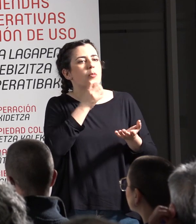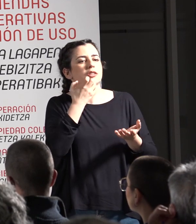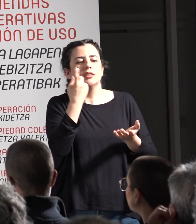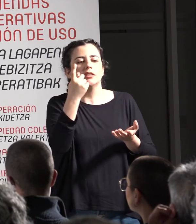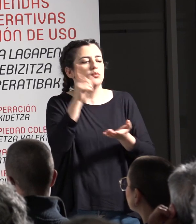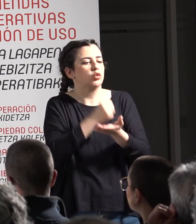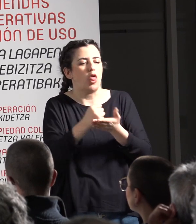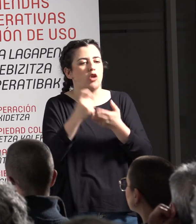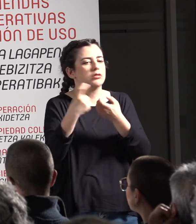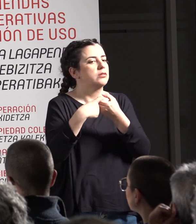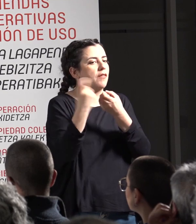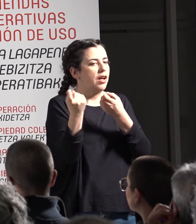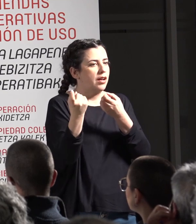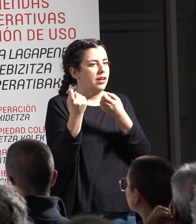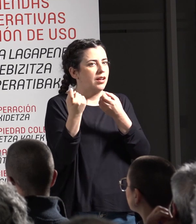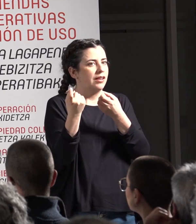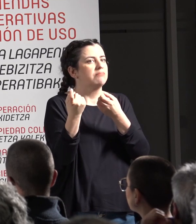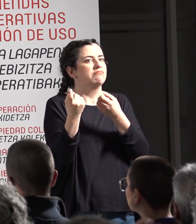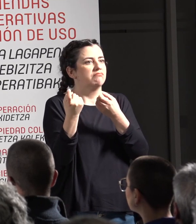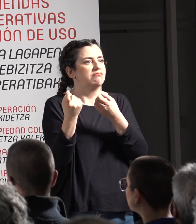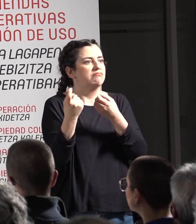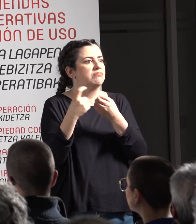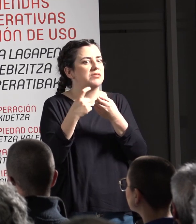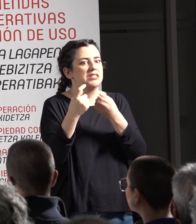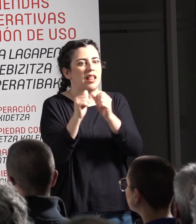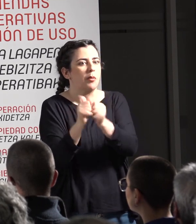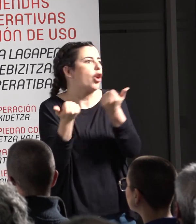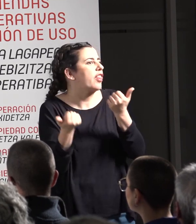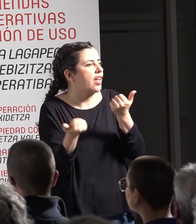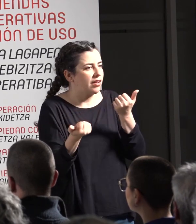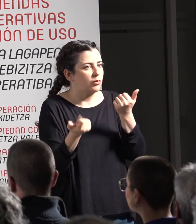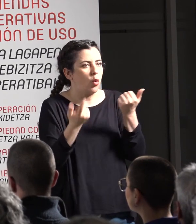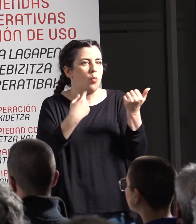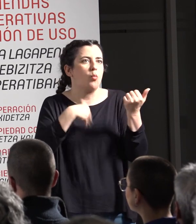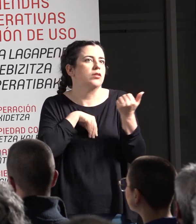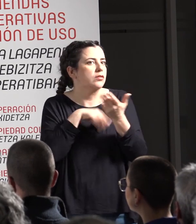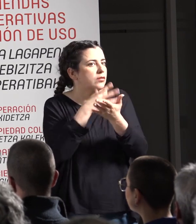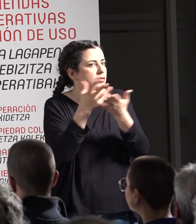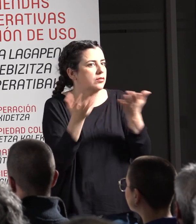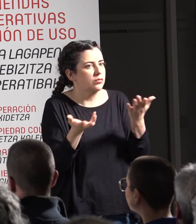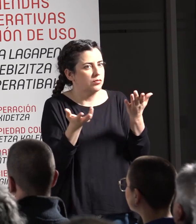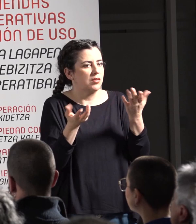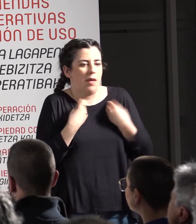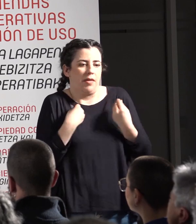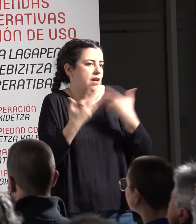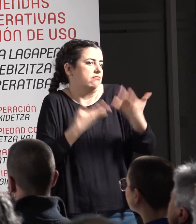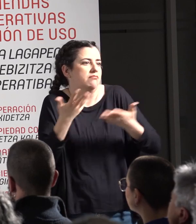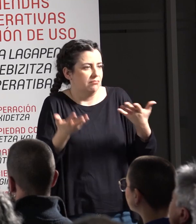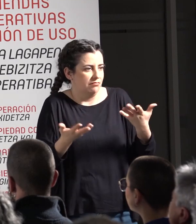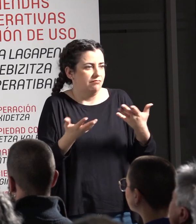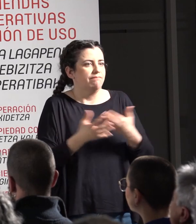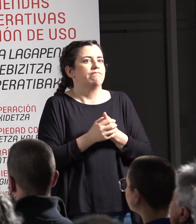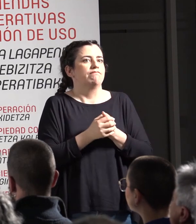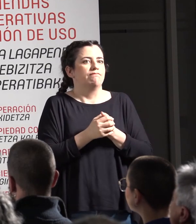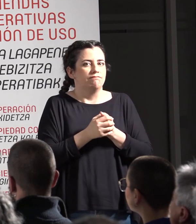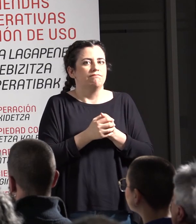socio sale. Cuando un socio sale, cuando un socio se divorcia, cuando un socio fallece, cuando pasan las cosas de la vida.